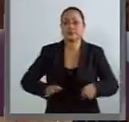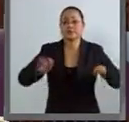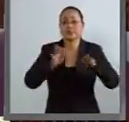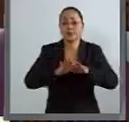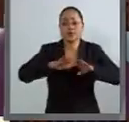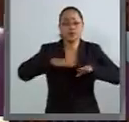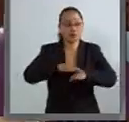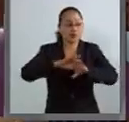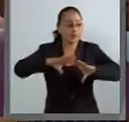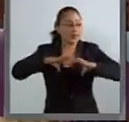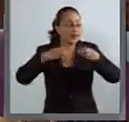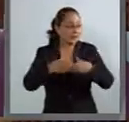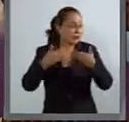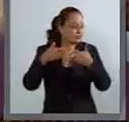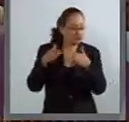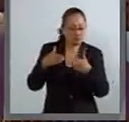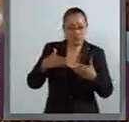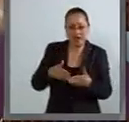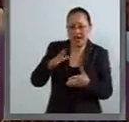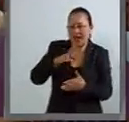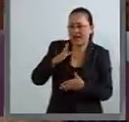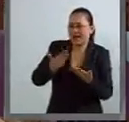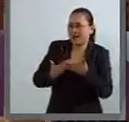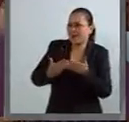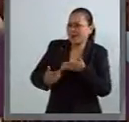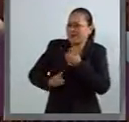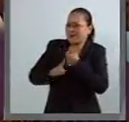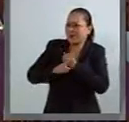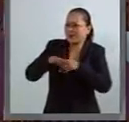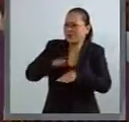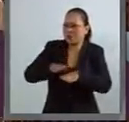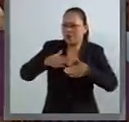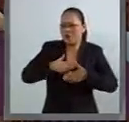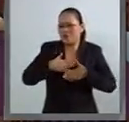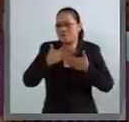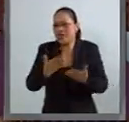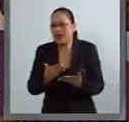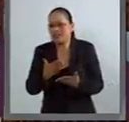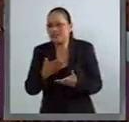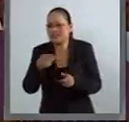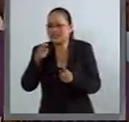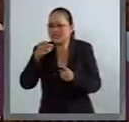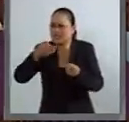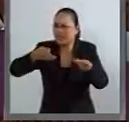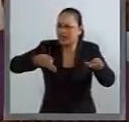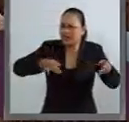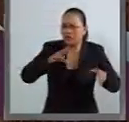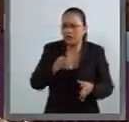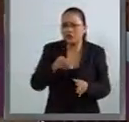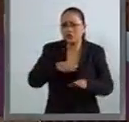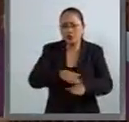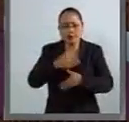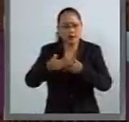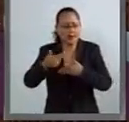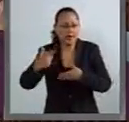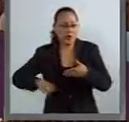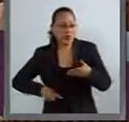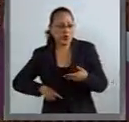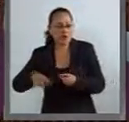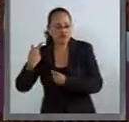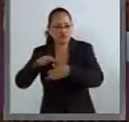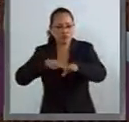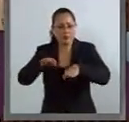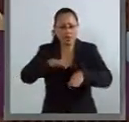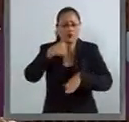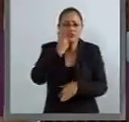en un momento donde hay crisis de credibilidad y confianza en el servicio público y donde se busca entonces